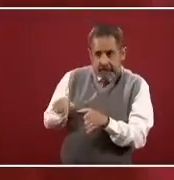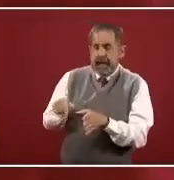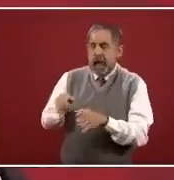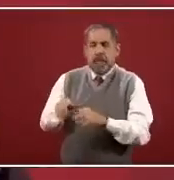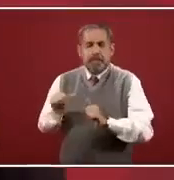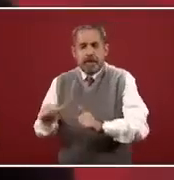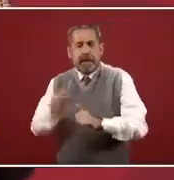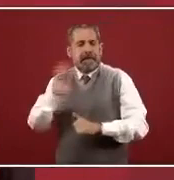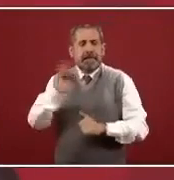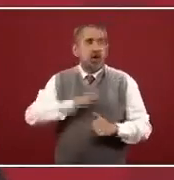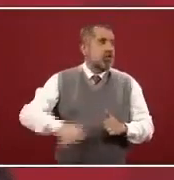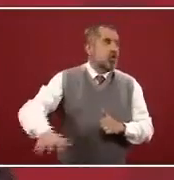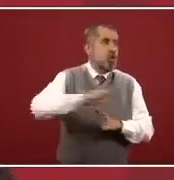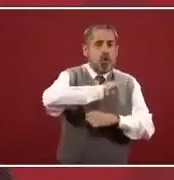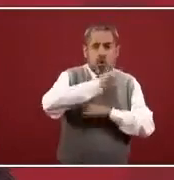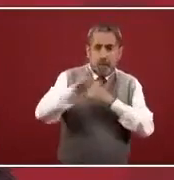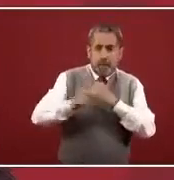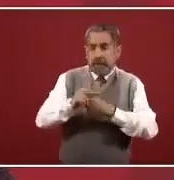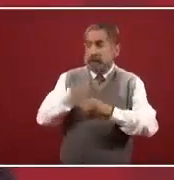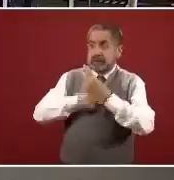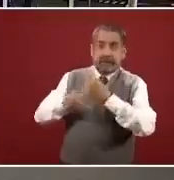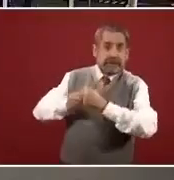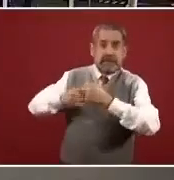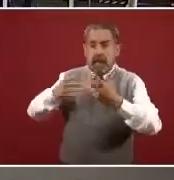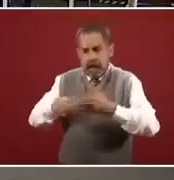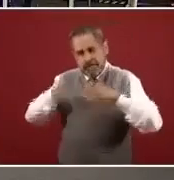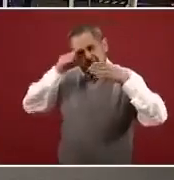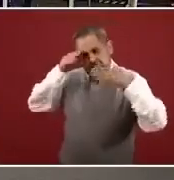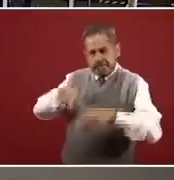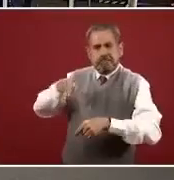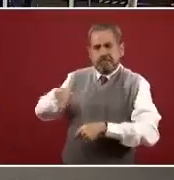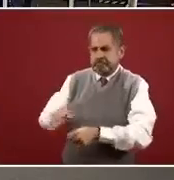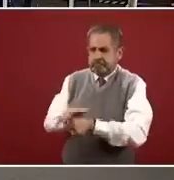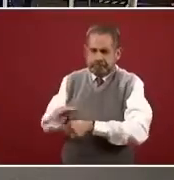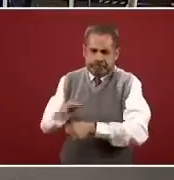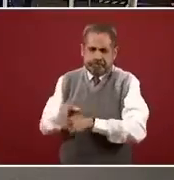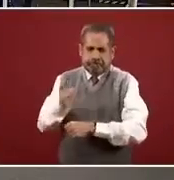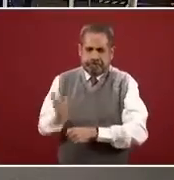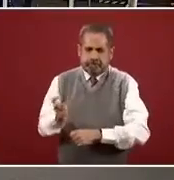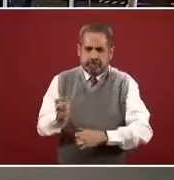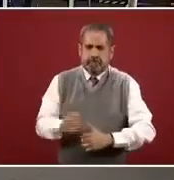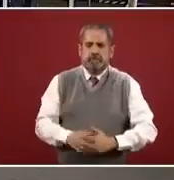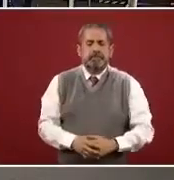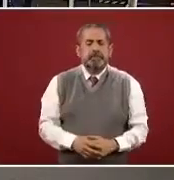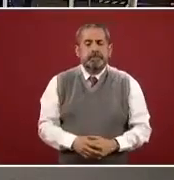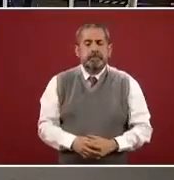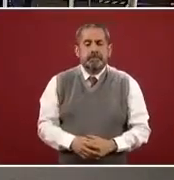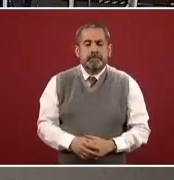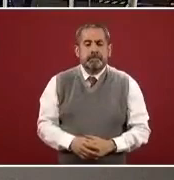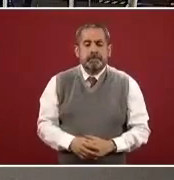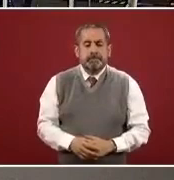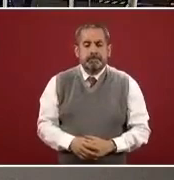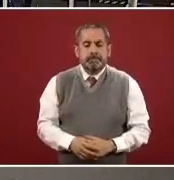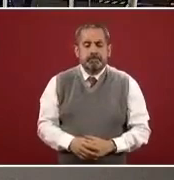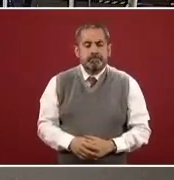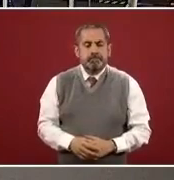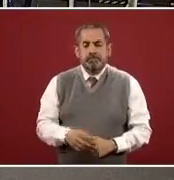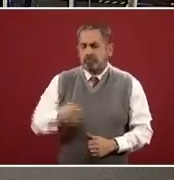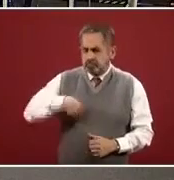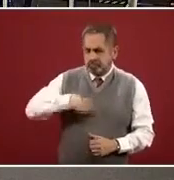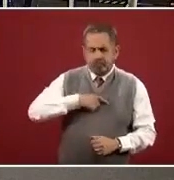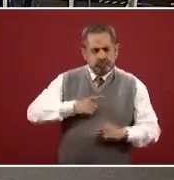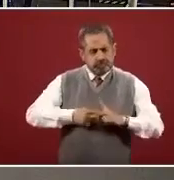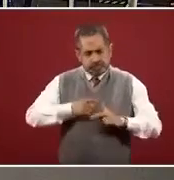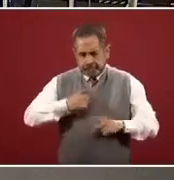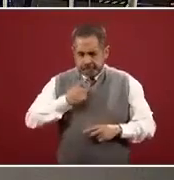escenario 3 con una curva epidémica completa. Pues lo que hemos calculado y ya también lo hemos